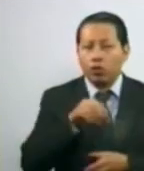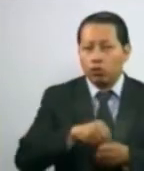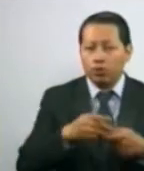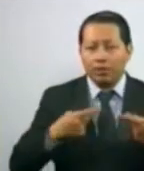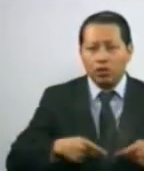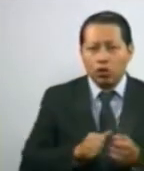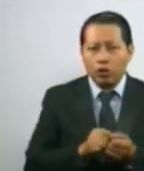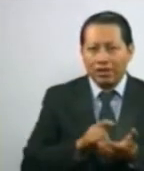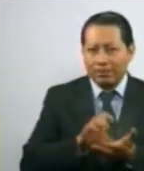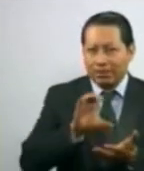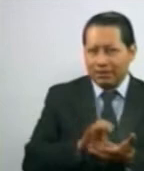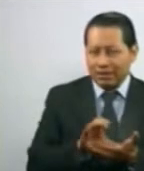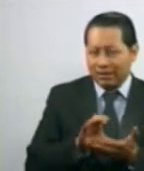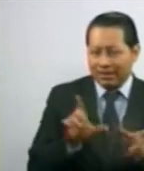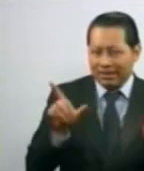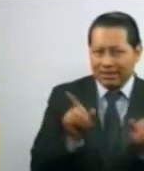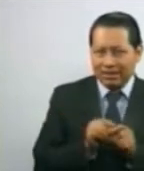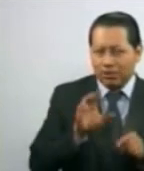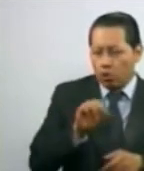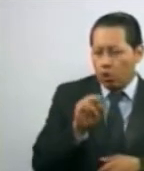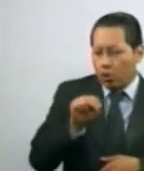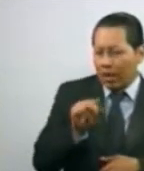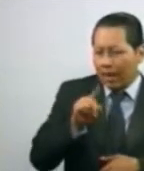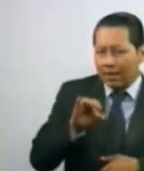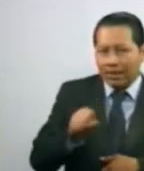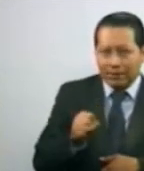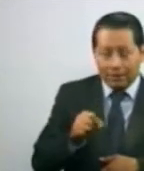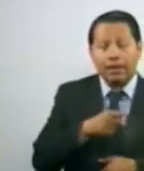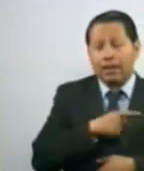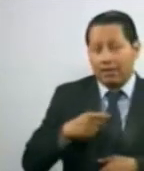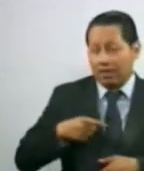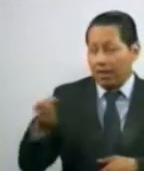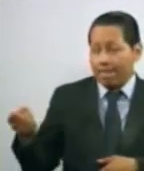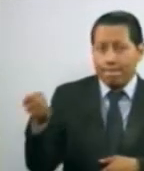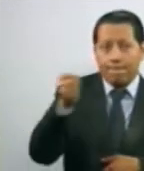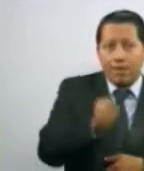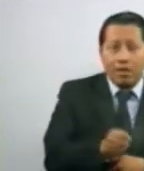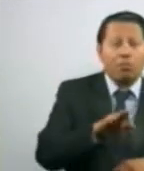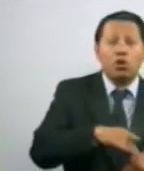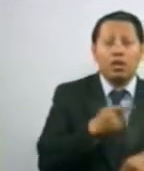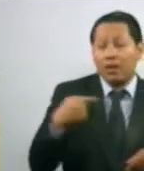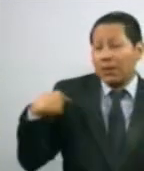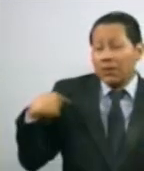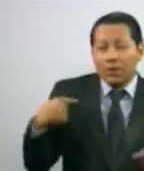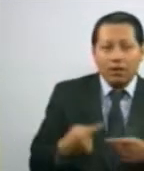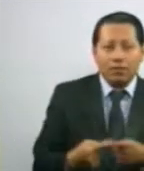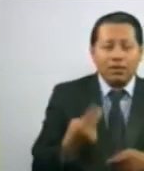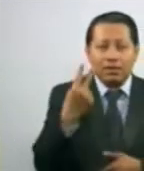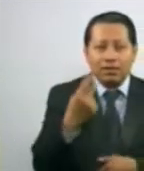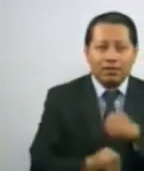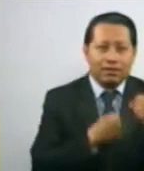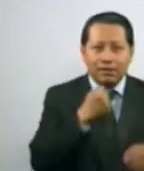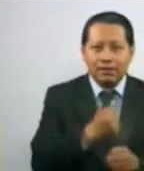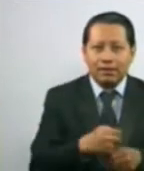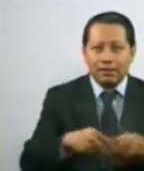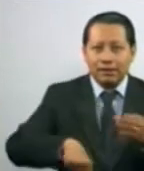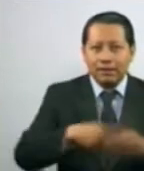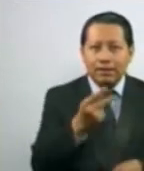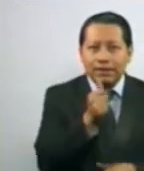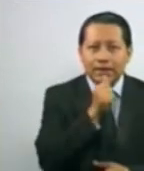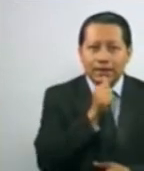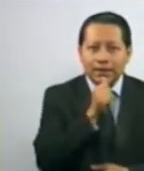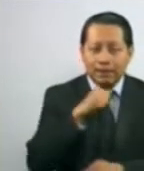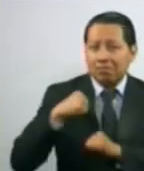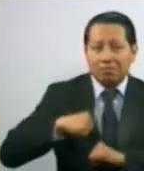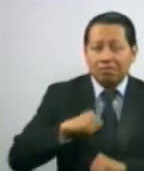con Discapacidad, la CONADIS, ya que a pocos meses este cargo cumplirá 2 años vacante, representando un